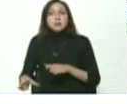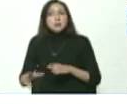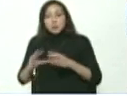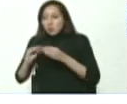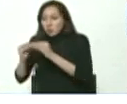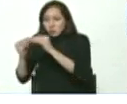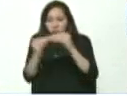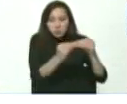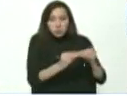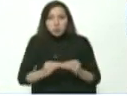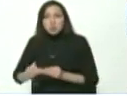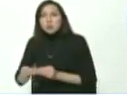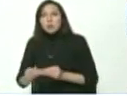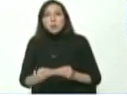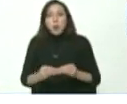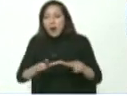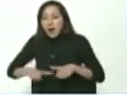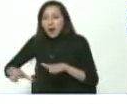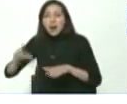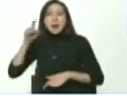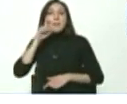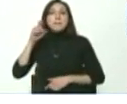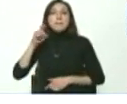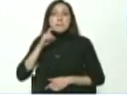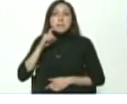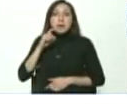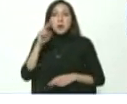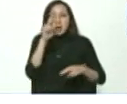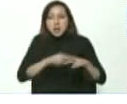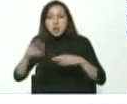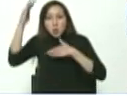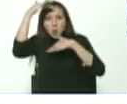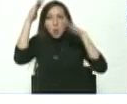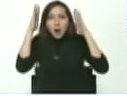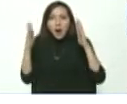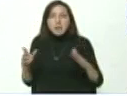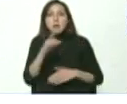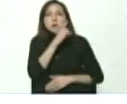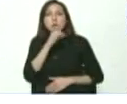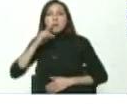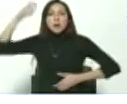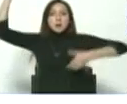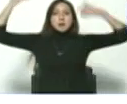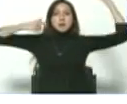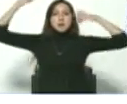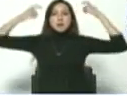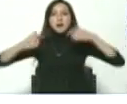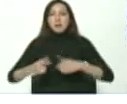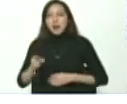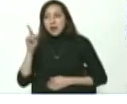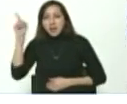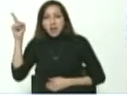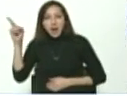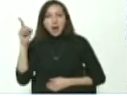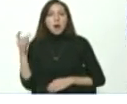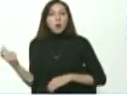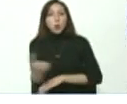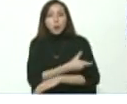del materno infantil que lleva el nombre de nuestro comandante Hugo Chávez, allá está el gobernador Omar